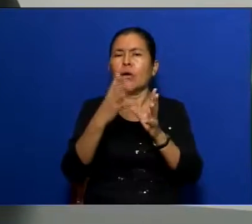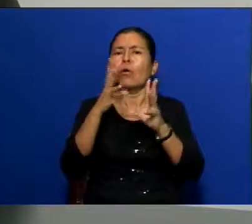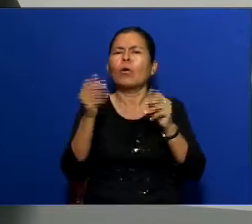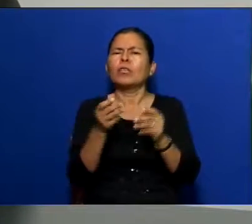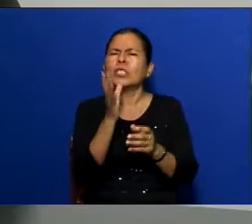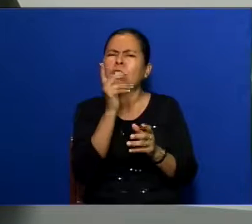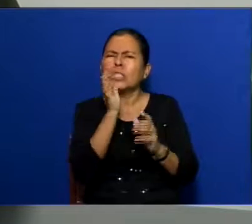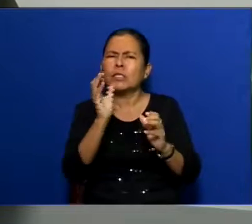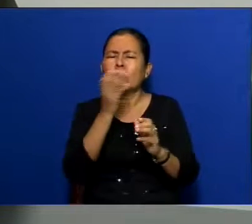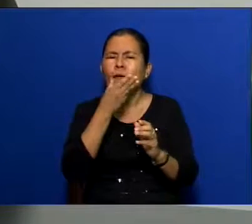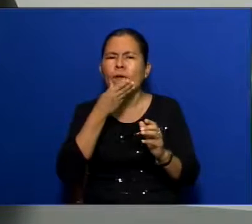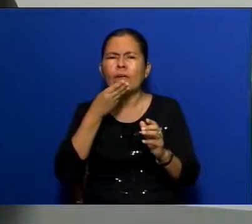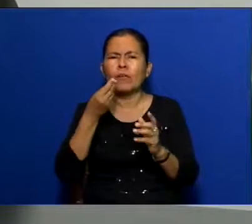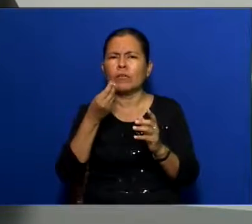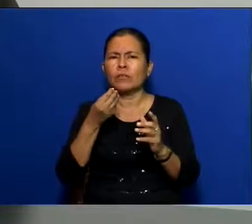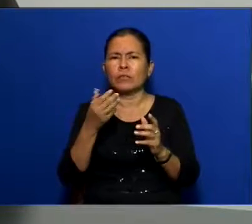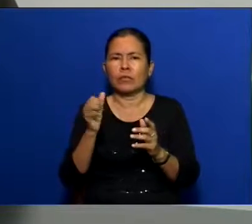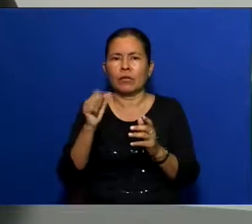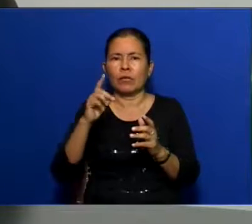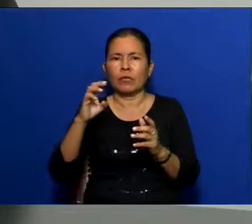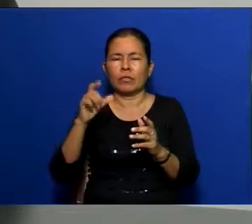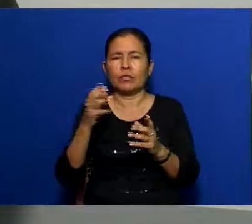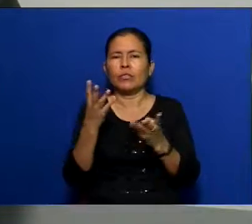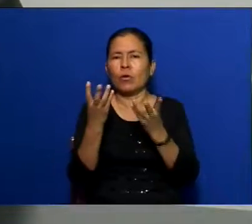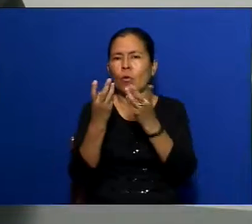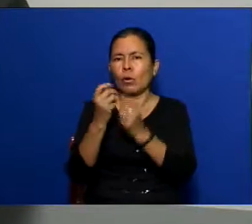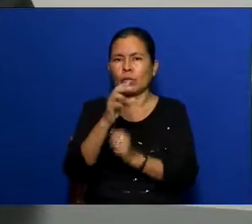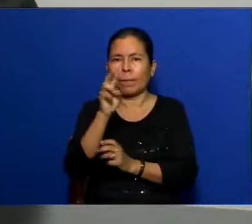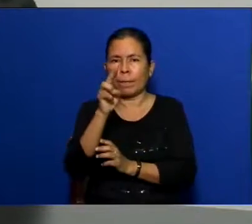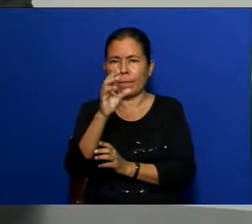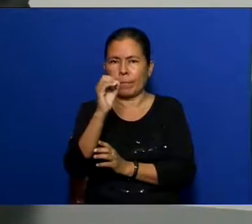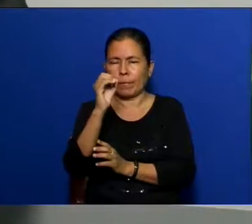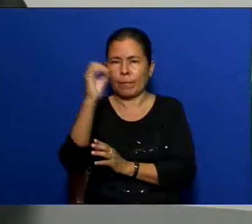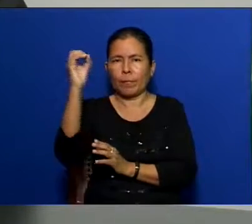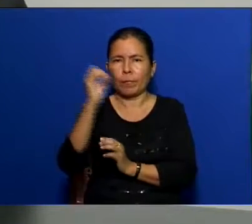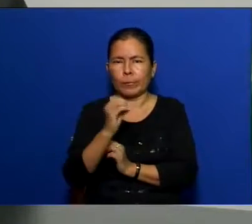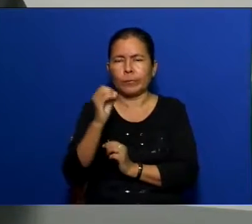y adolescentes aproximadamente el 20%.